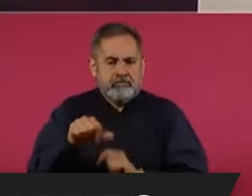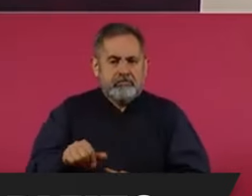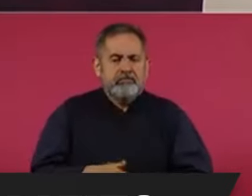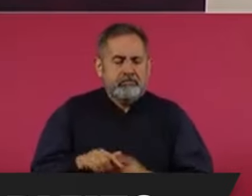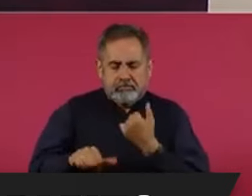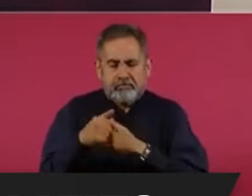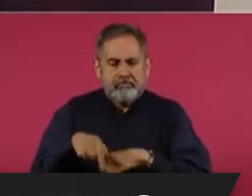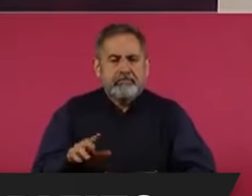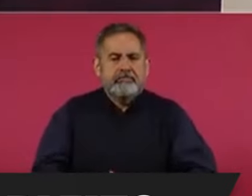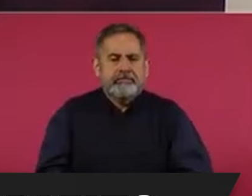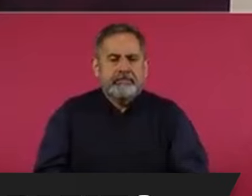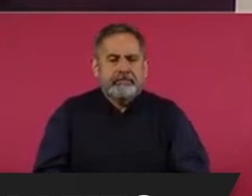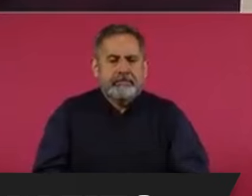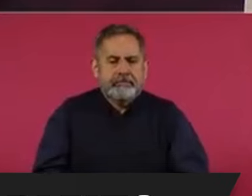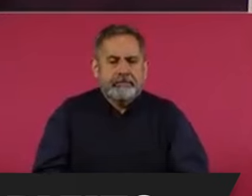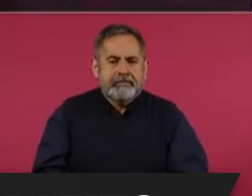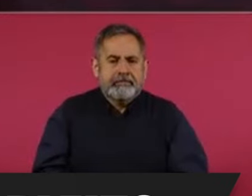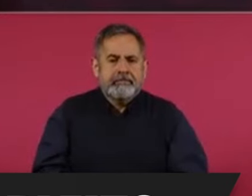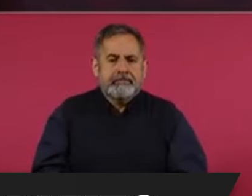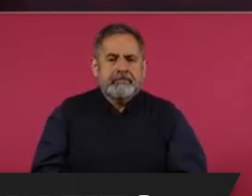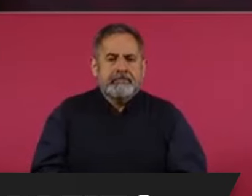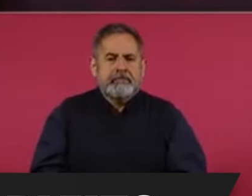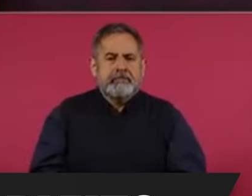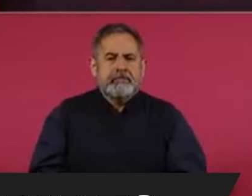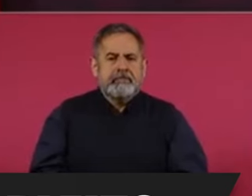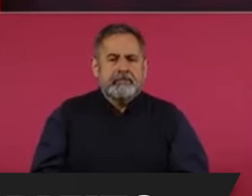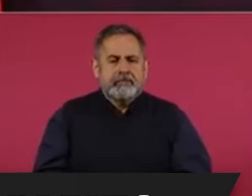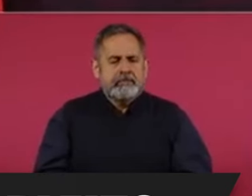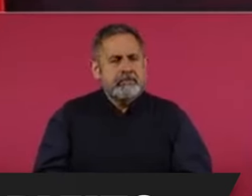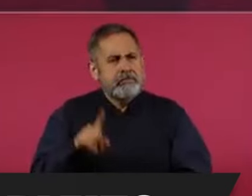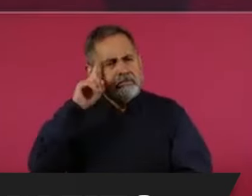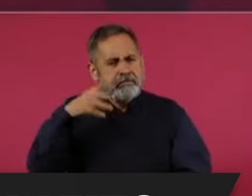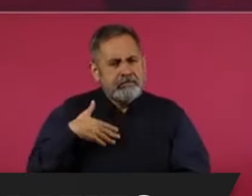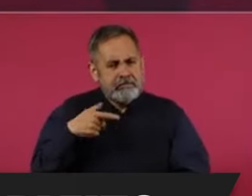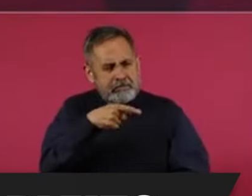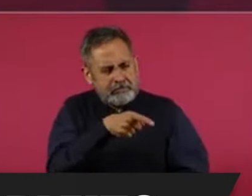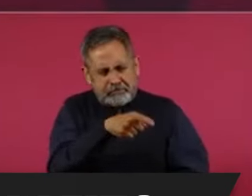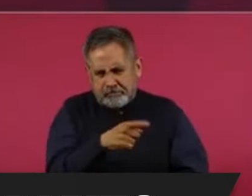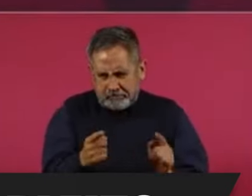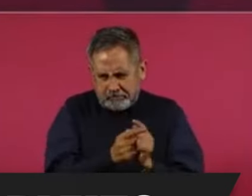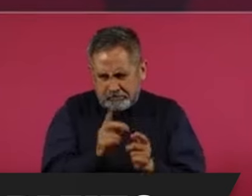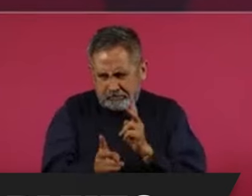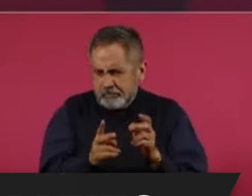A las 11 aquí. ¿Cuál será su mensaje? Ella, tengo entendido que los va a